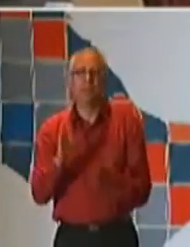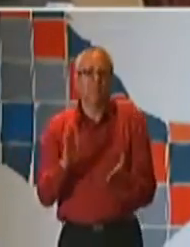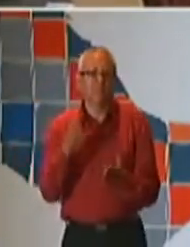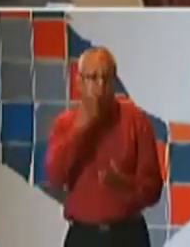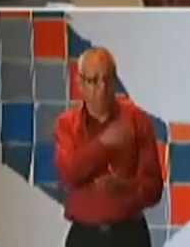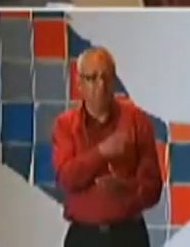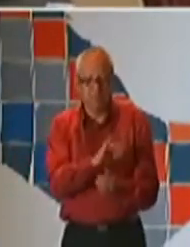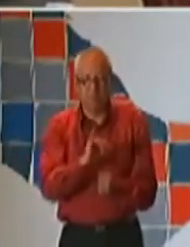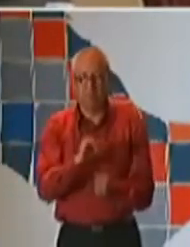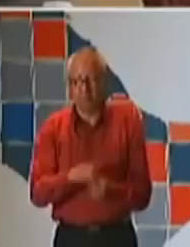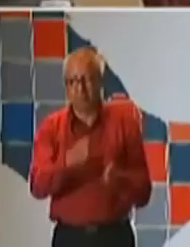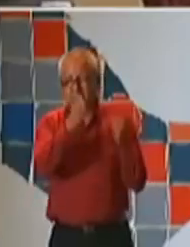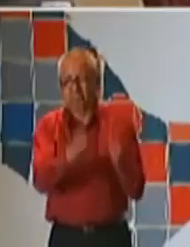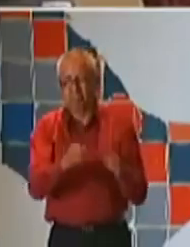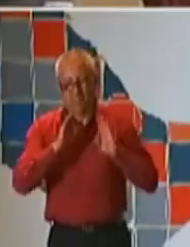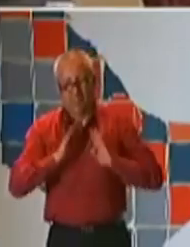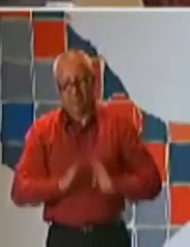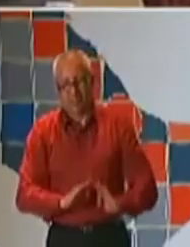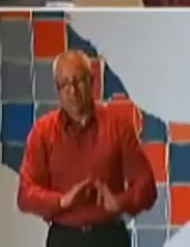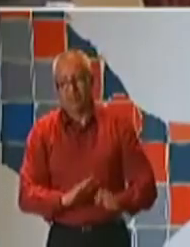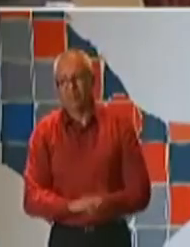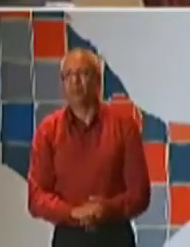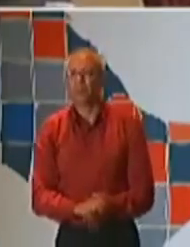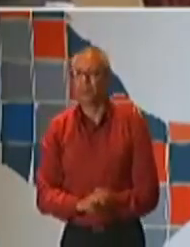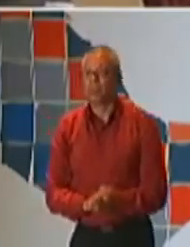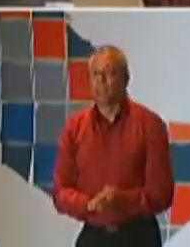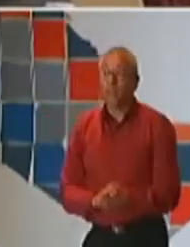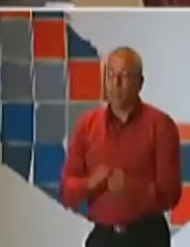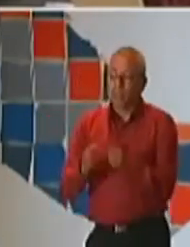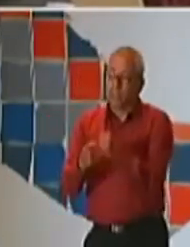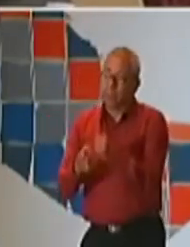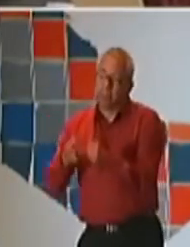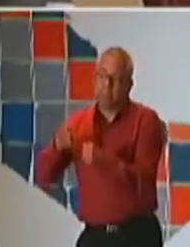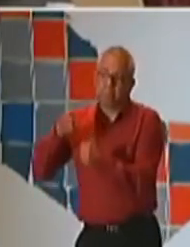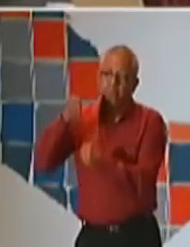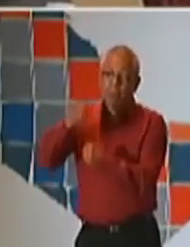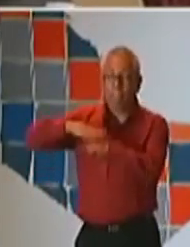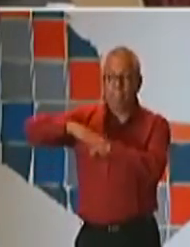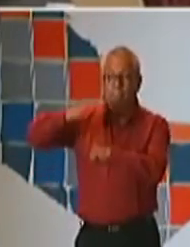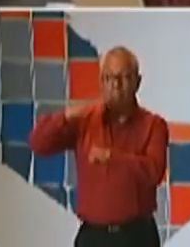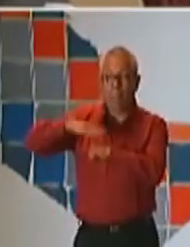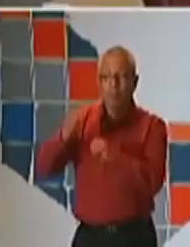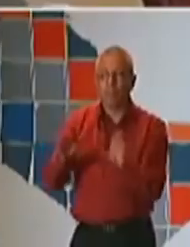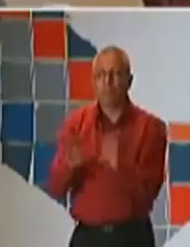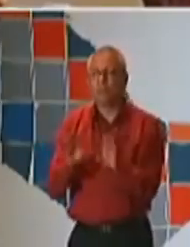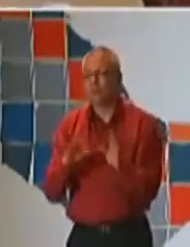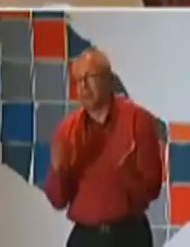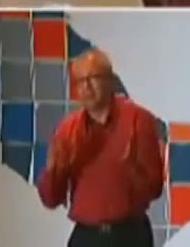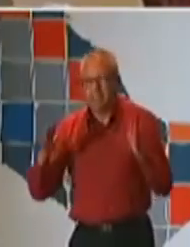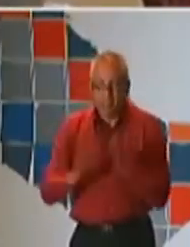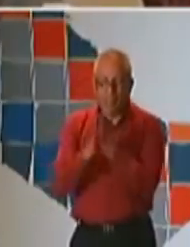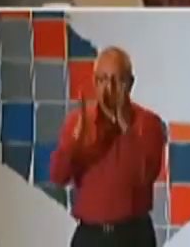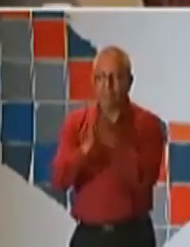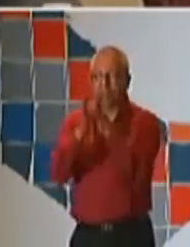chino el poder económico está más monopolizado que nunca pero los países y las personas compiten en lo que pueden a ver